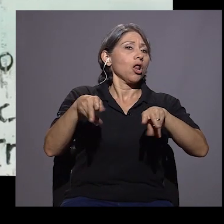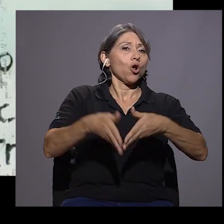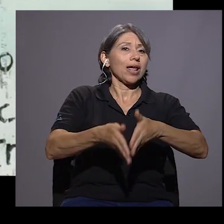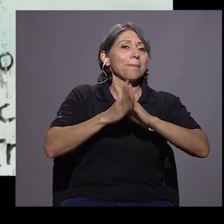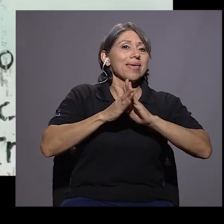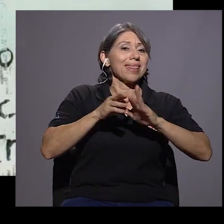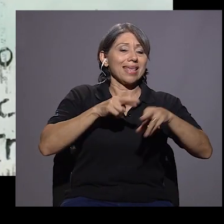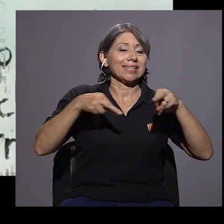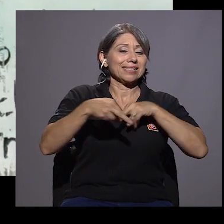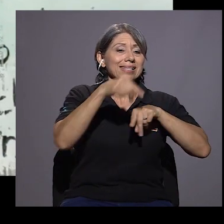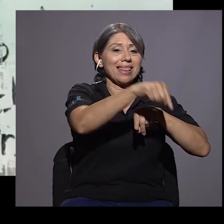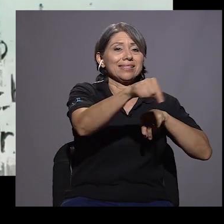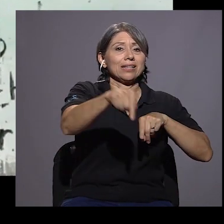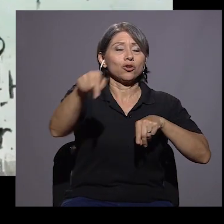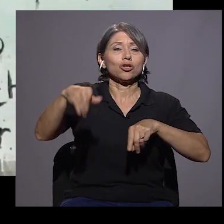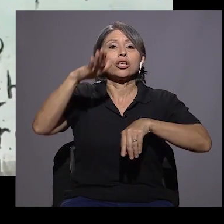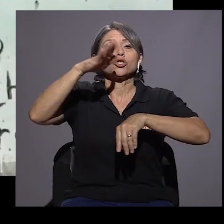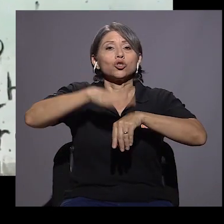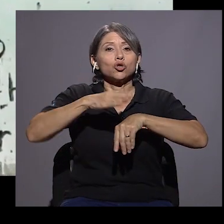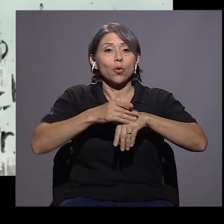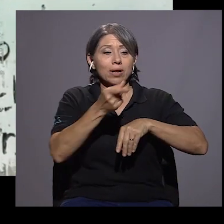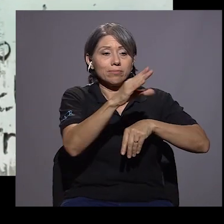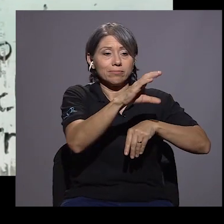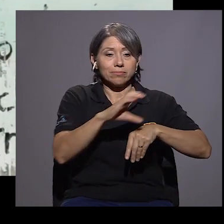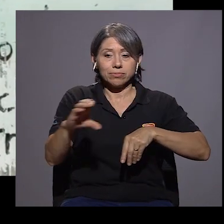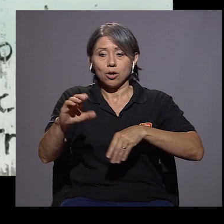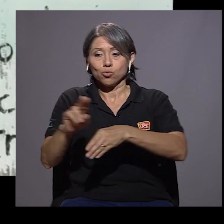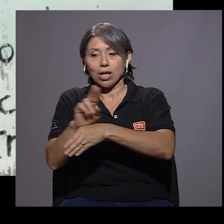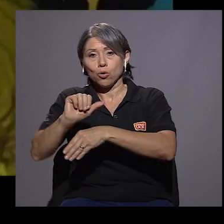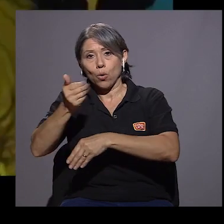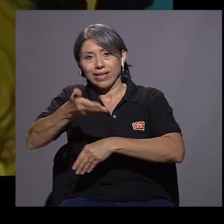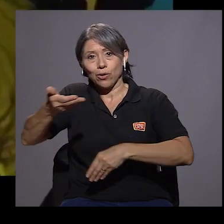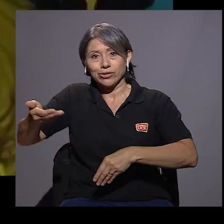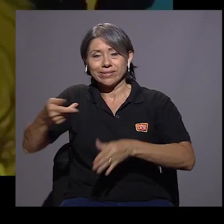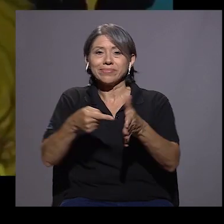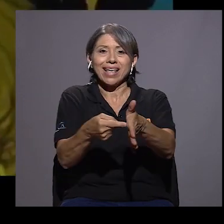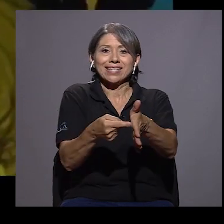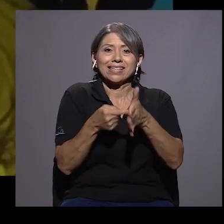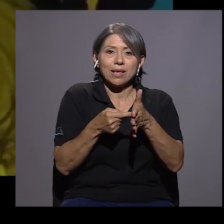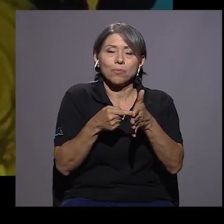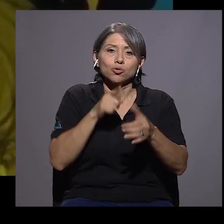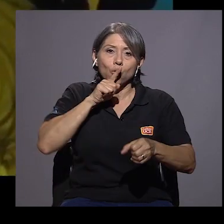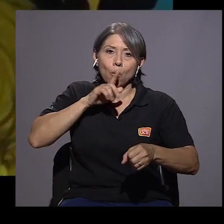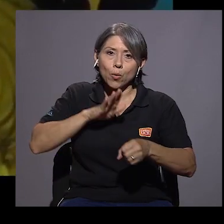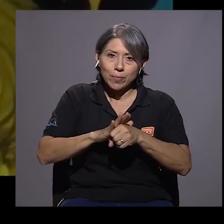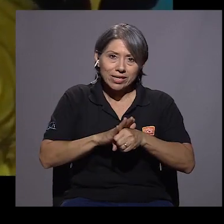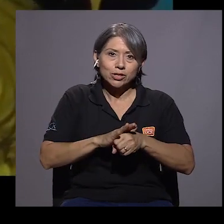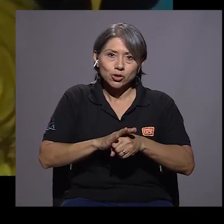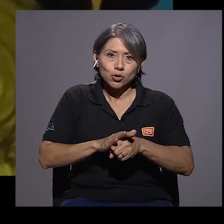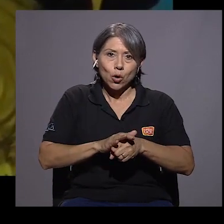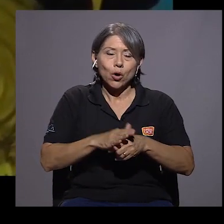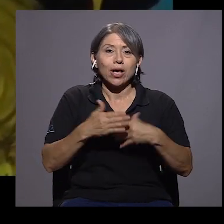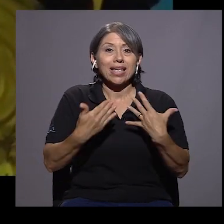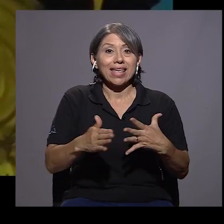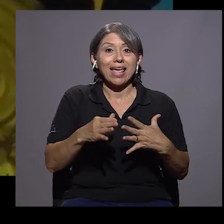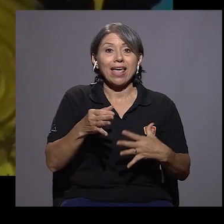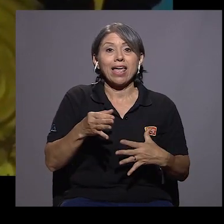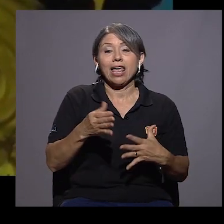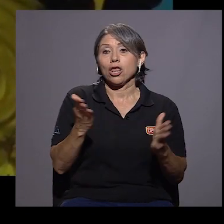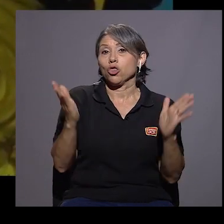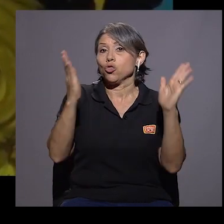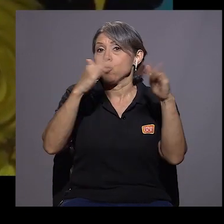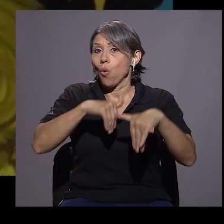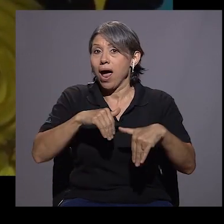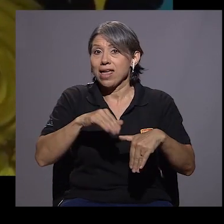recintos acerca de la reversión del recorte aplicado a sus unidades académicas. Exigimos un compromiso de descarte de las